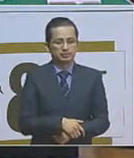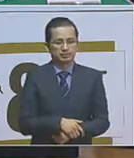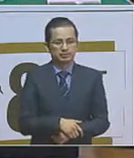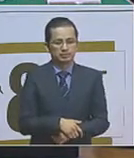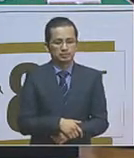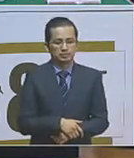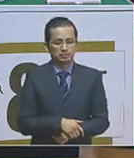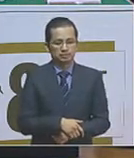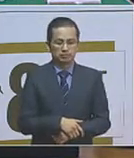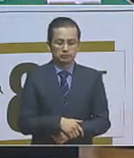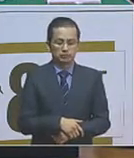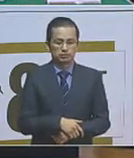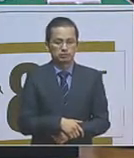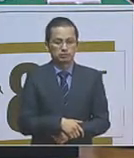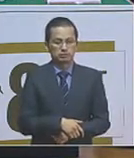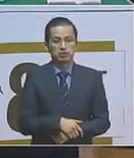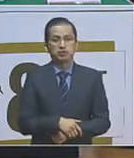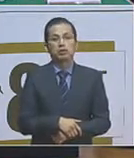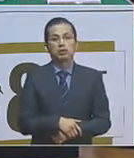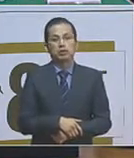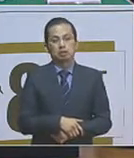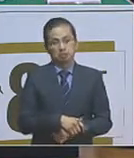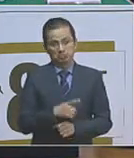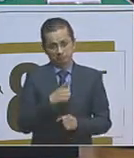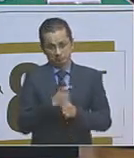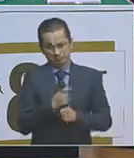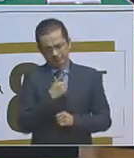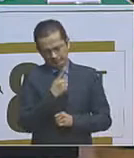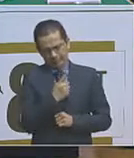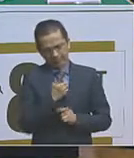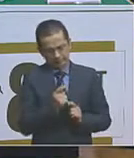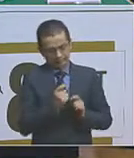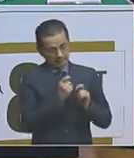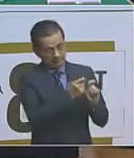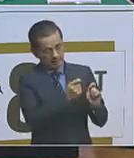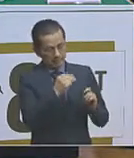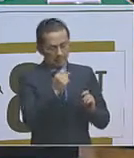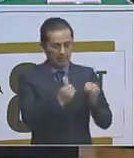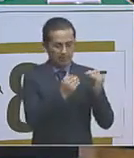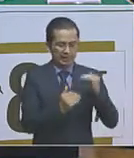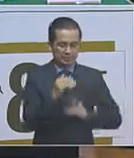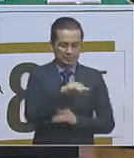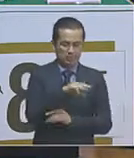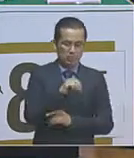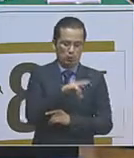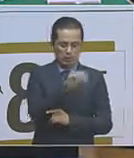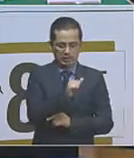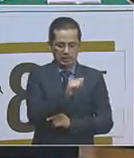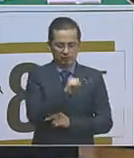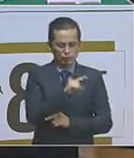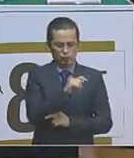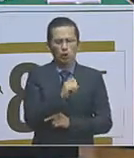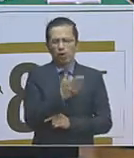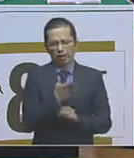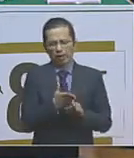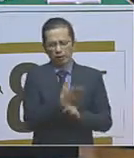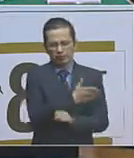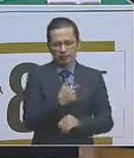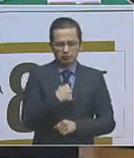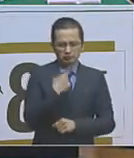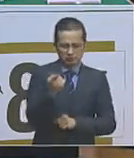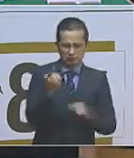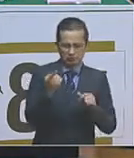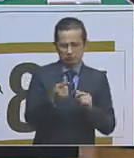antes de ceder el uso de la voz a la magistrada mónica soto quien hará un mensaje introductorio me permito leer un breve